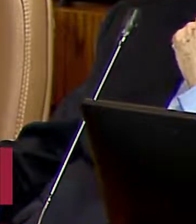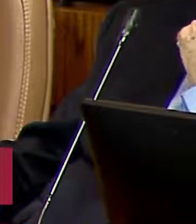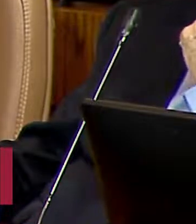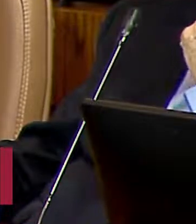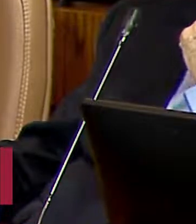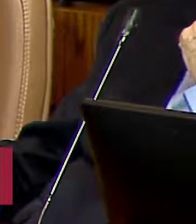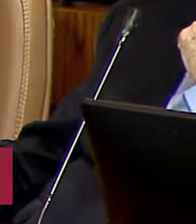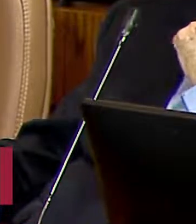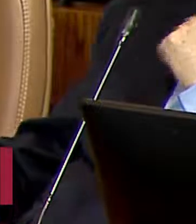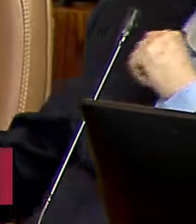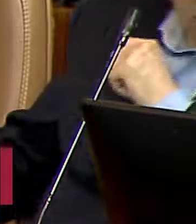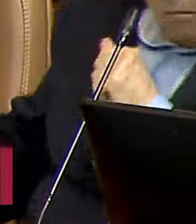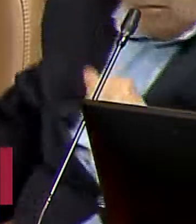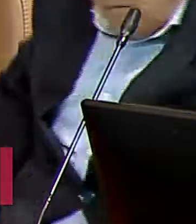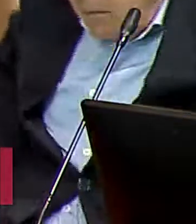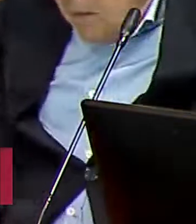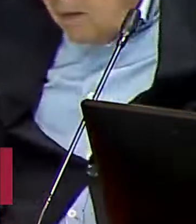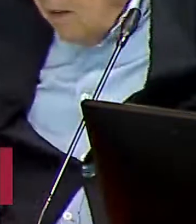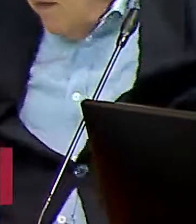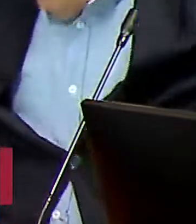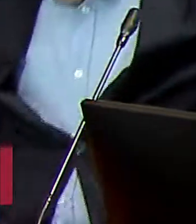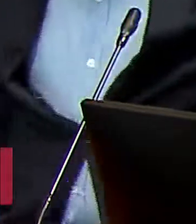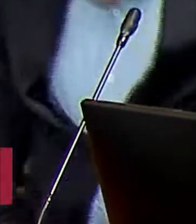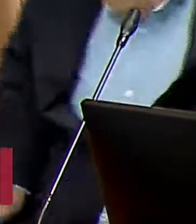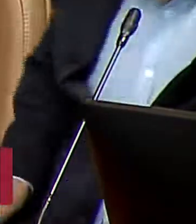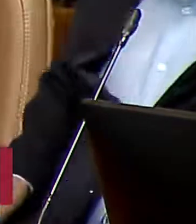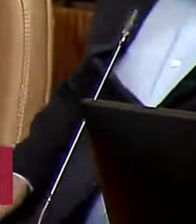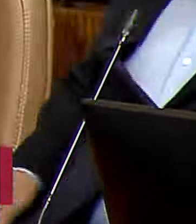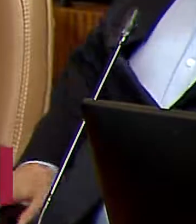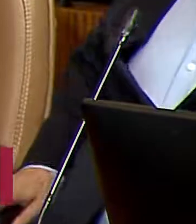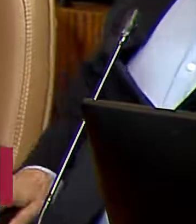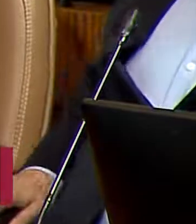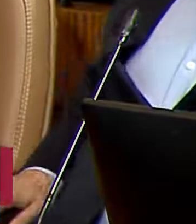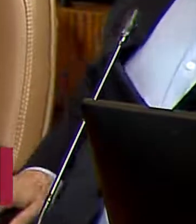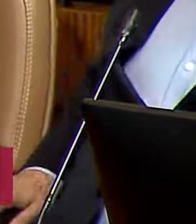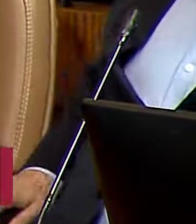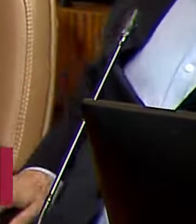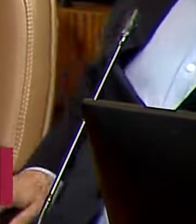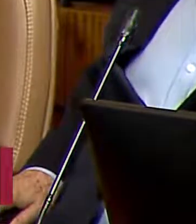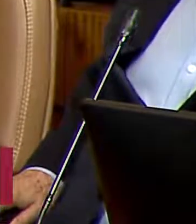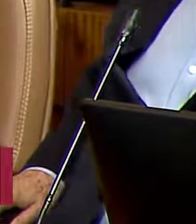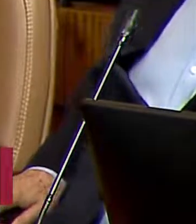secretario general nos aclare en forma simple y sencilla cuál es la situación.